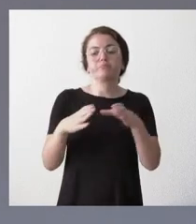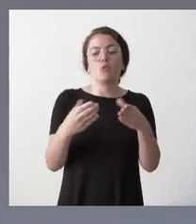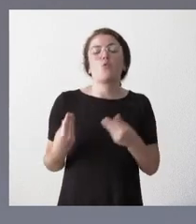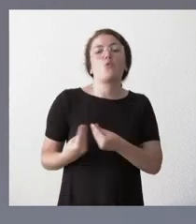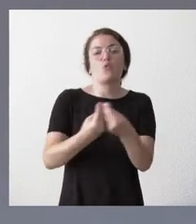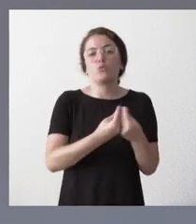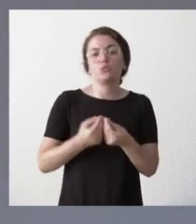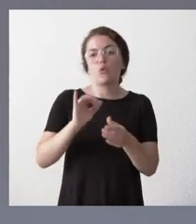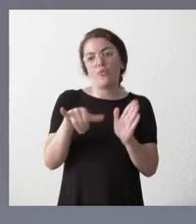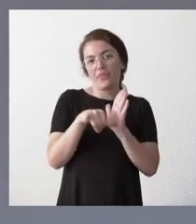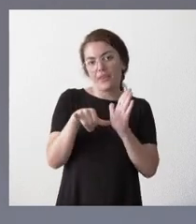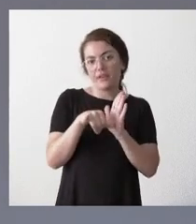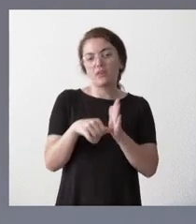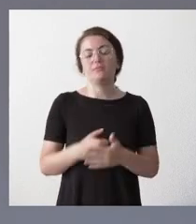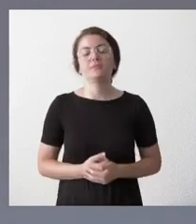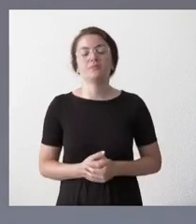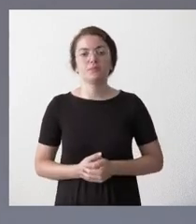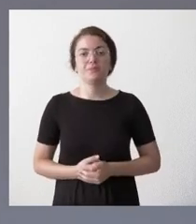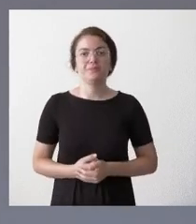próximos, si no pudiera ser el caso.